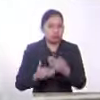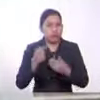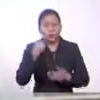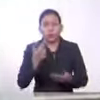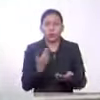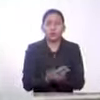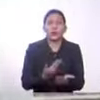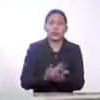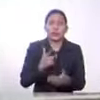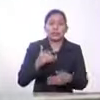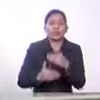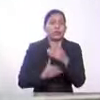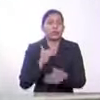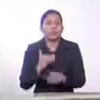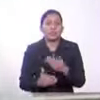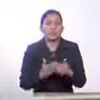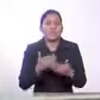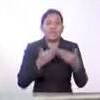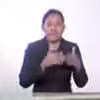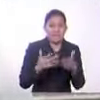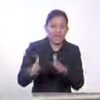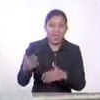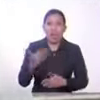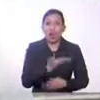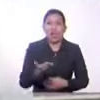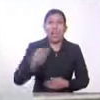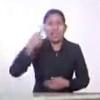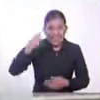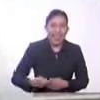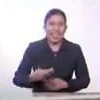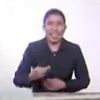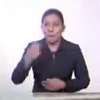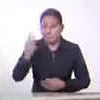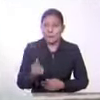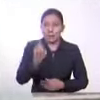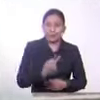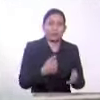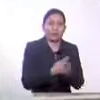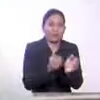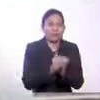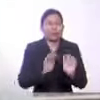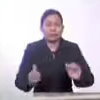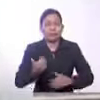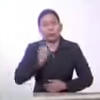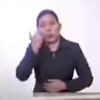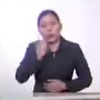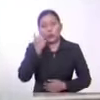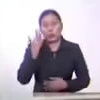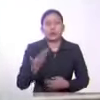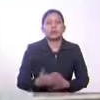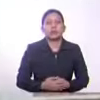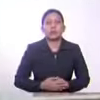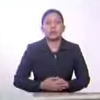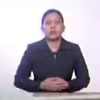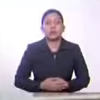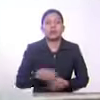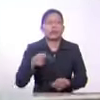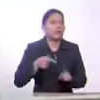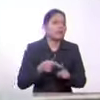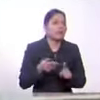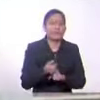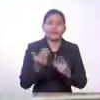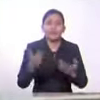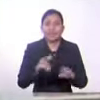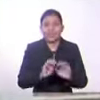los procedimientos en casos reales y específicos de niños, niñas y adolescentes, a fin de que estos